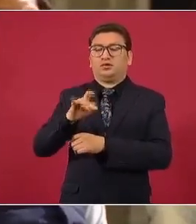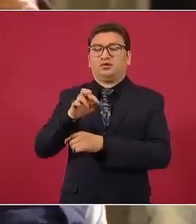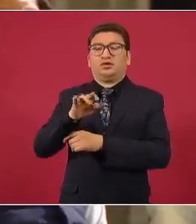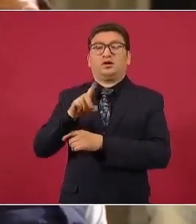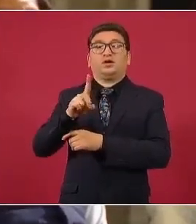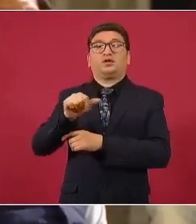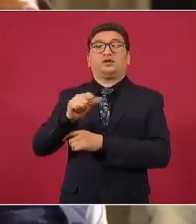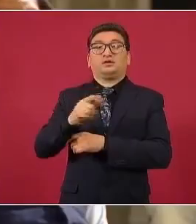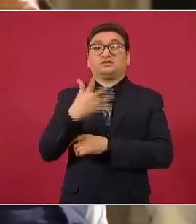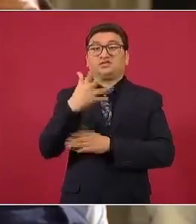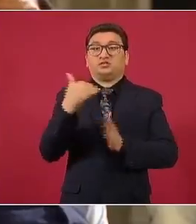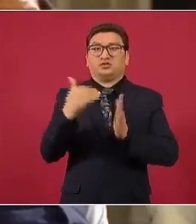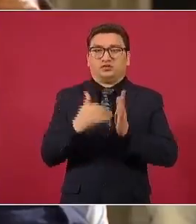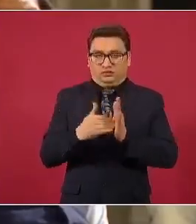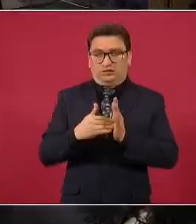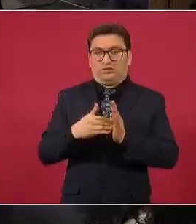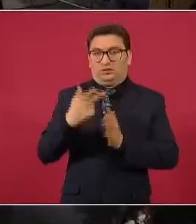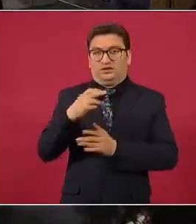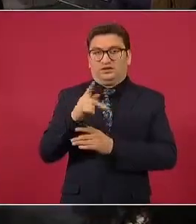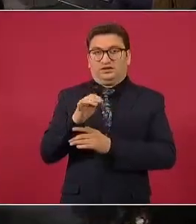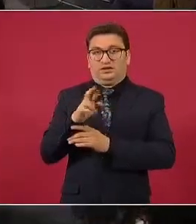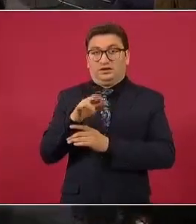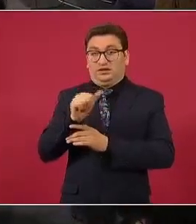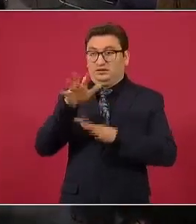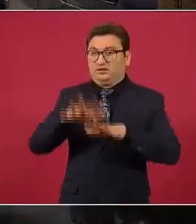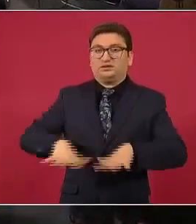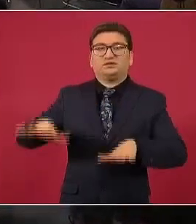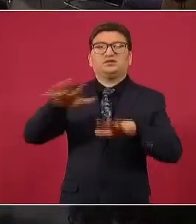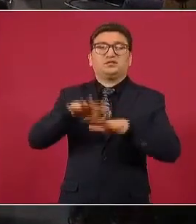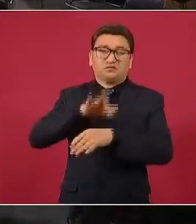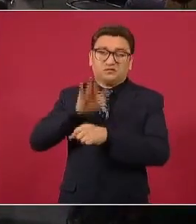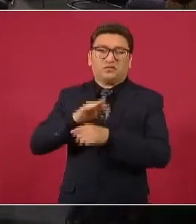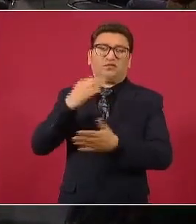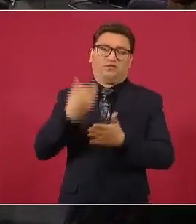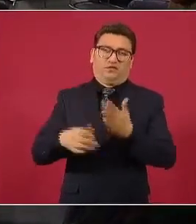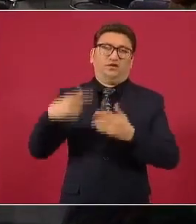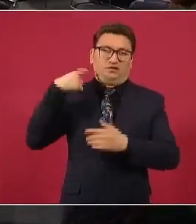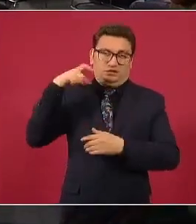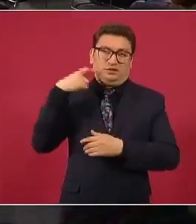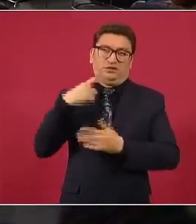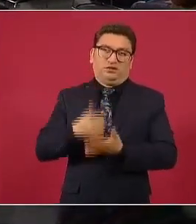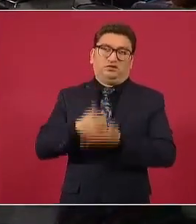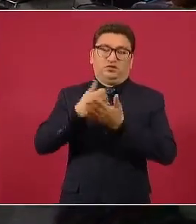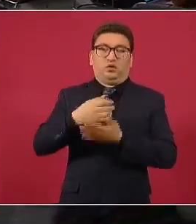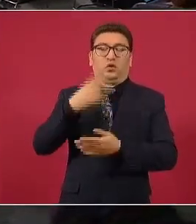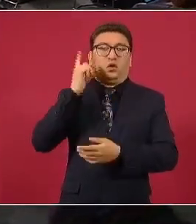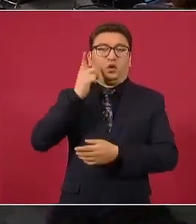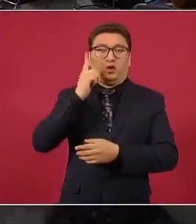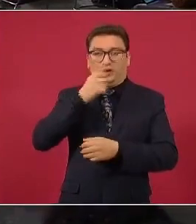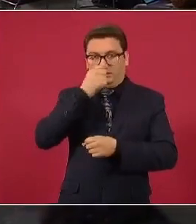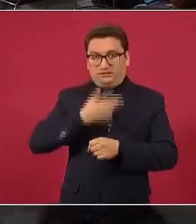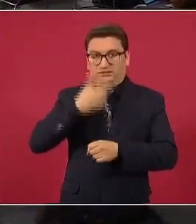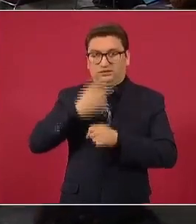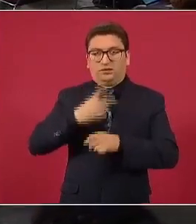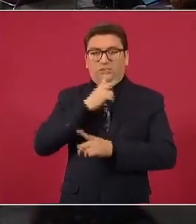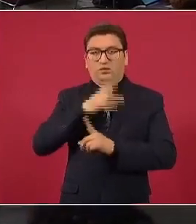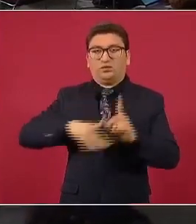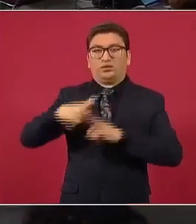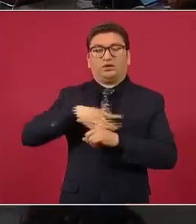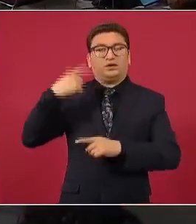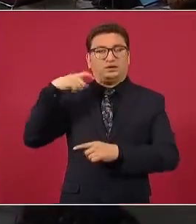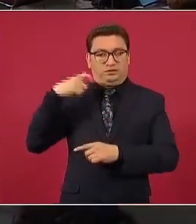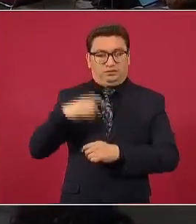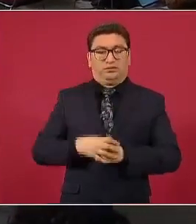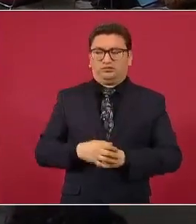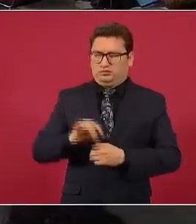hectáreas, que la verdad que es un pulmón que nos hace falta mucho en Querétaro. Ojalá lo pueda retomar la Secretaria de Medio Ambiente en Querétaro. Sí,